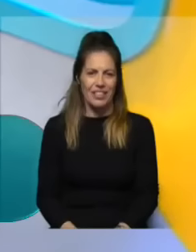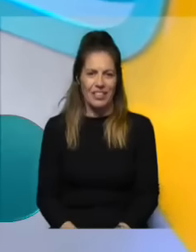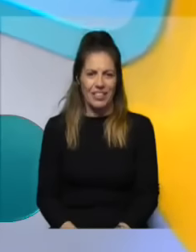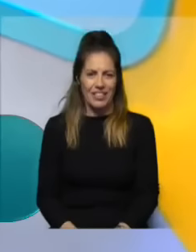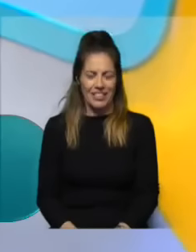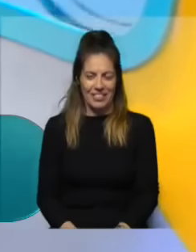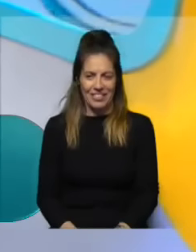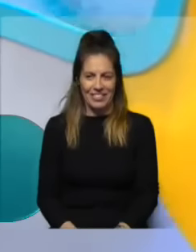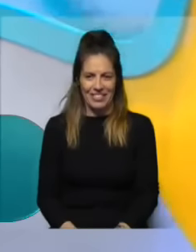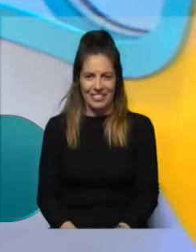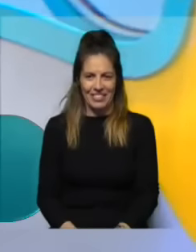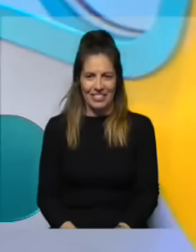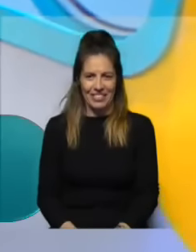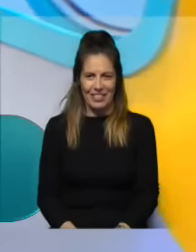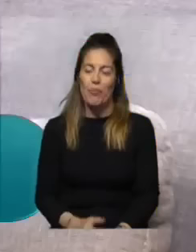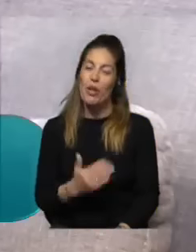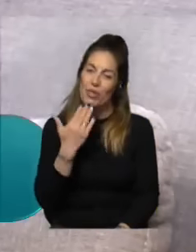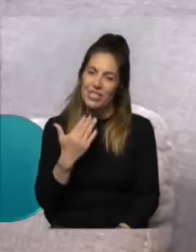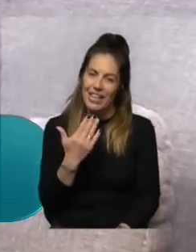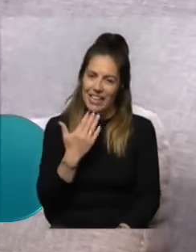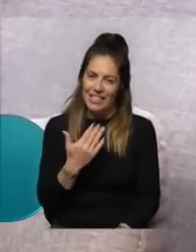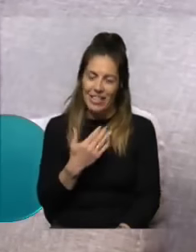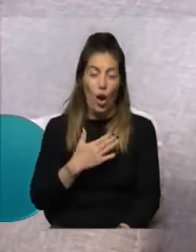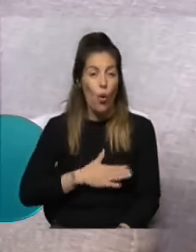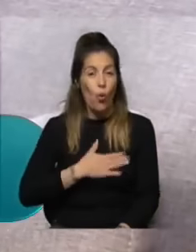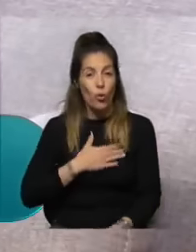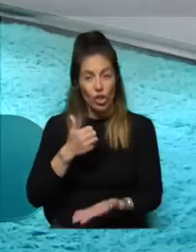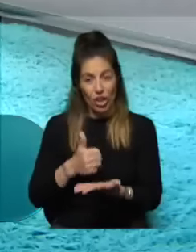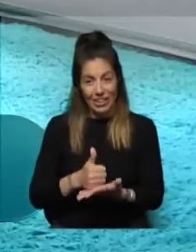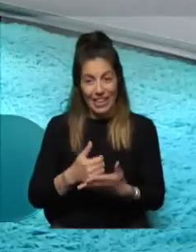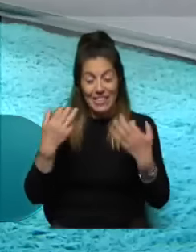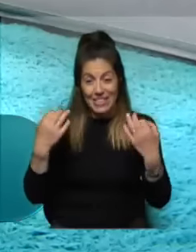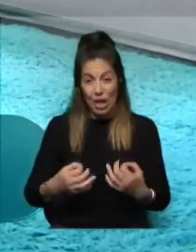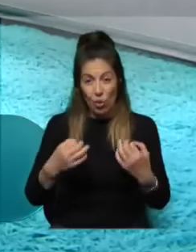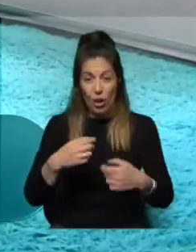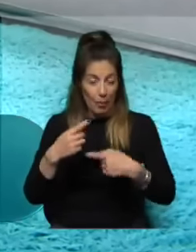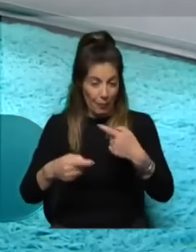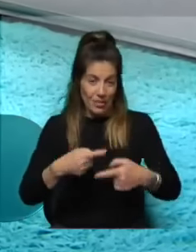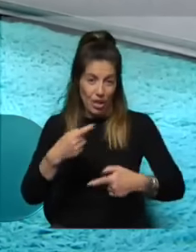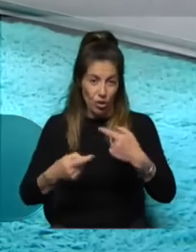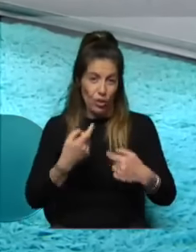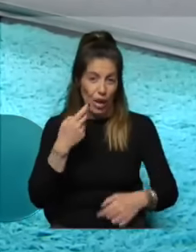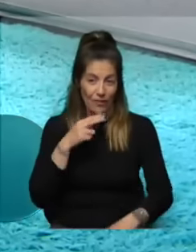loco! Tomá, pavo. Muchas gracias. Tamara, un gusto tenerte acá y seguramente vamos a seguir